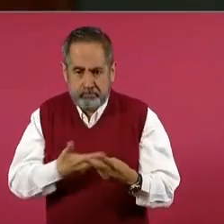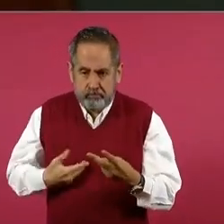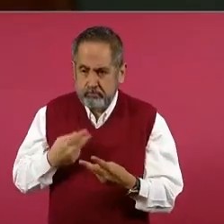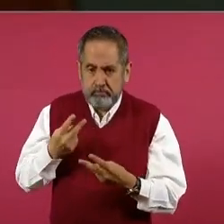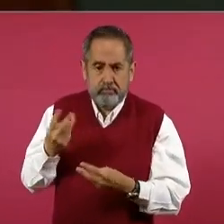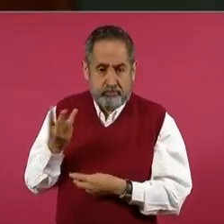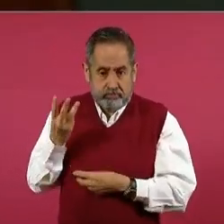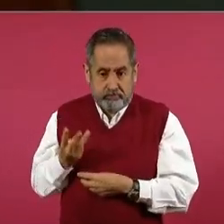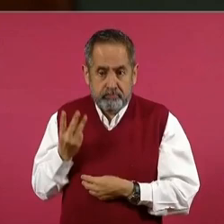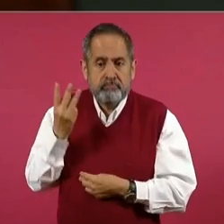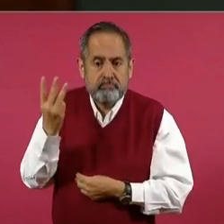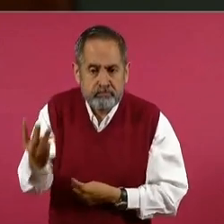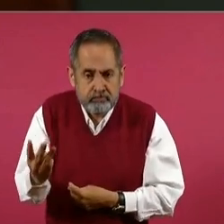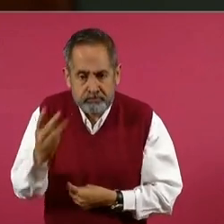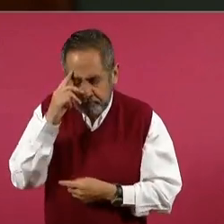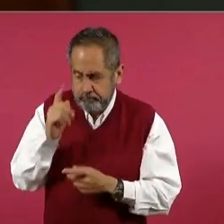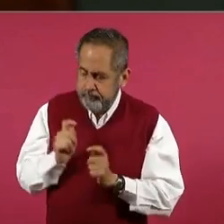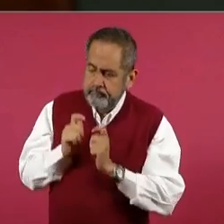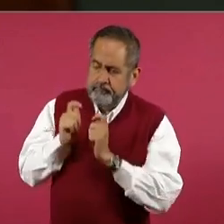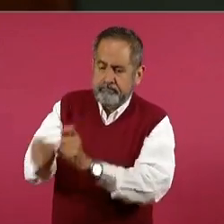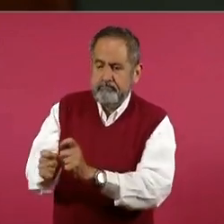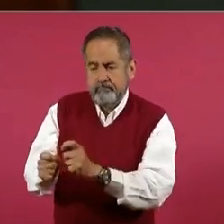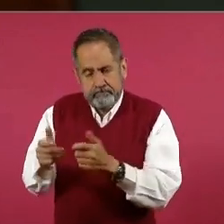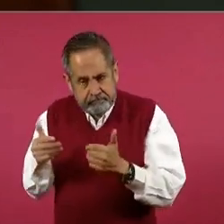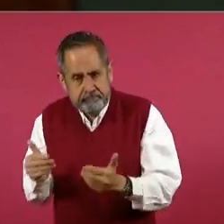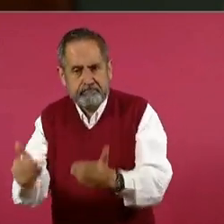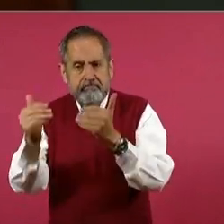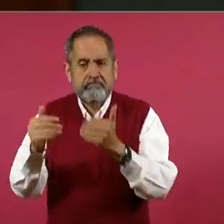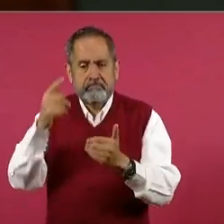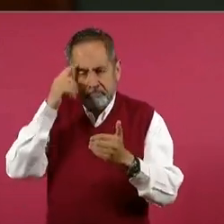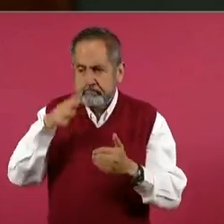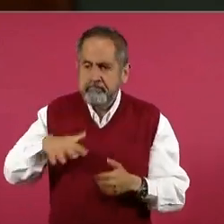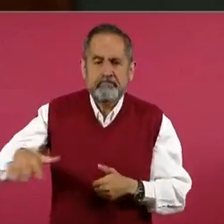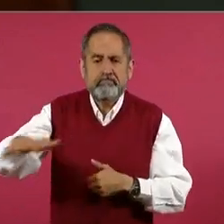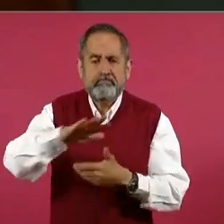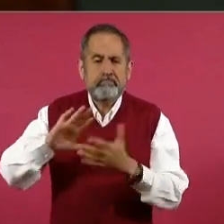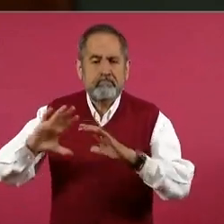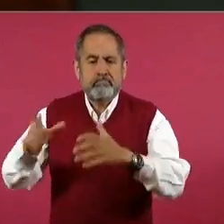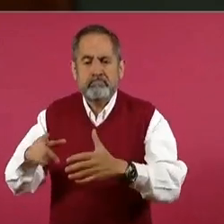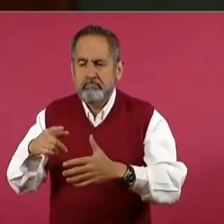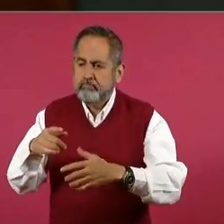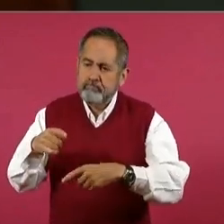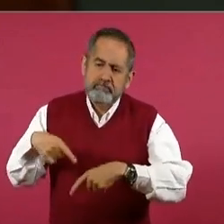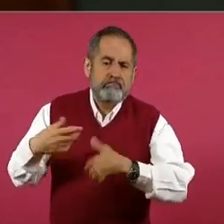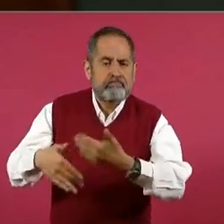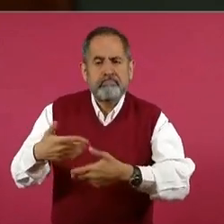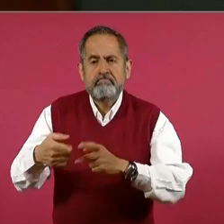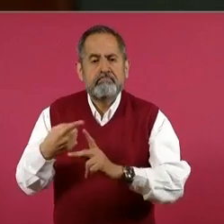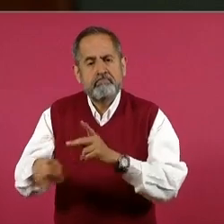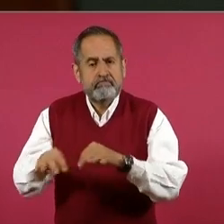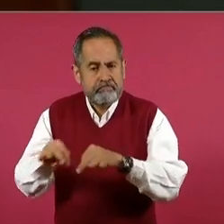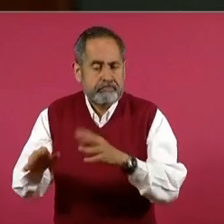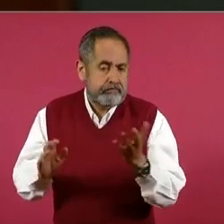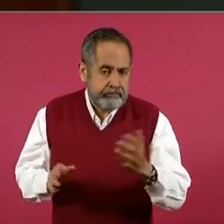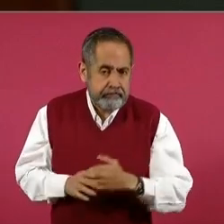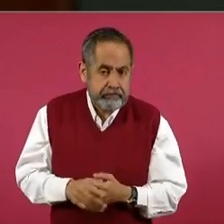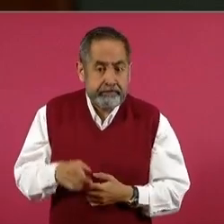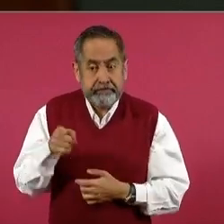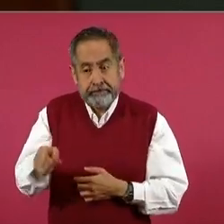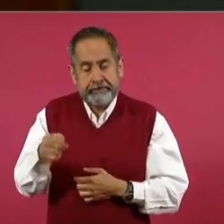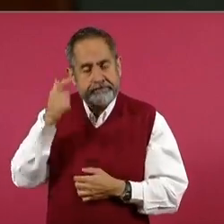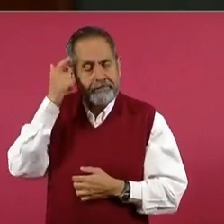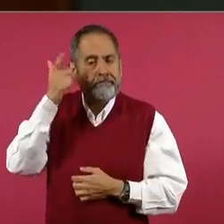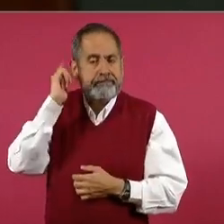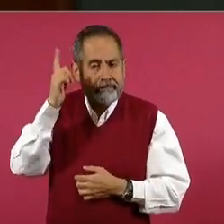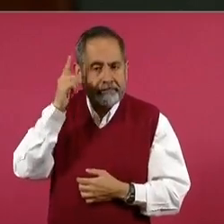entregar simbólicamente estas obras en beneficio de la comunidad. Y esto será, presidente, pues el augurio,